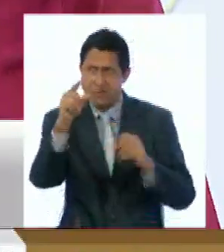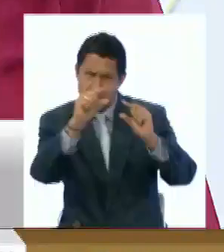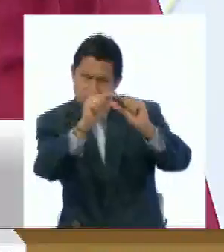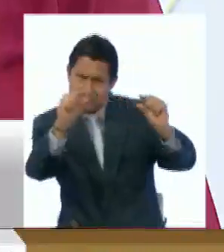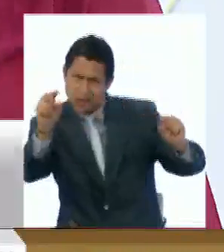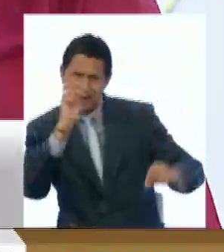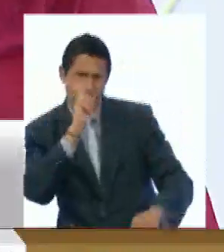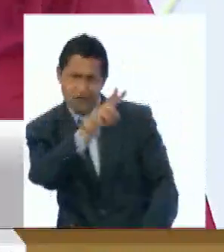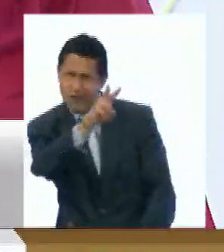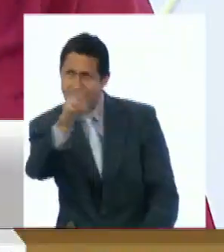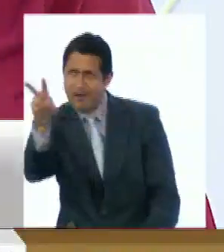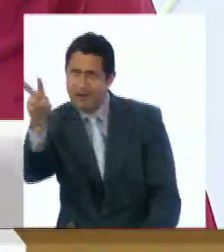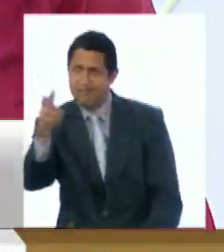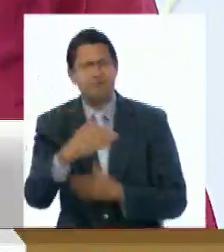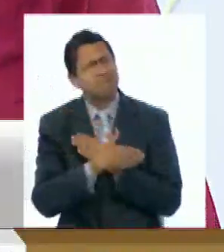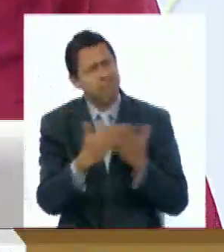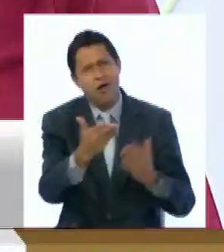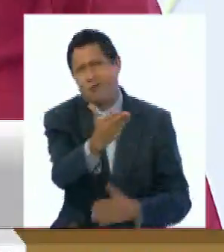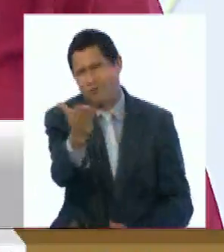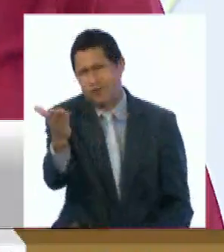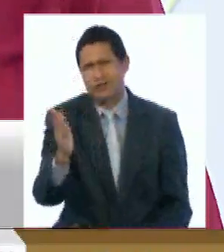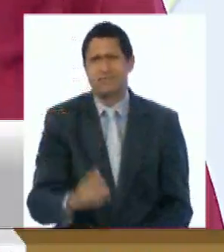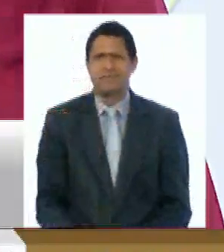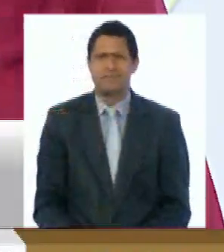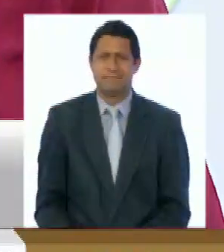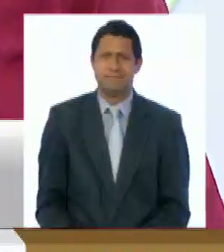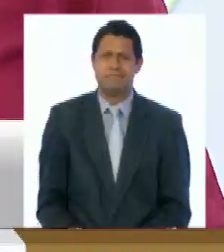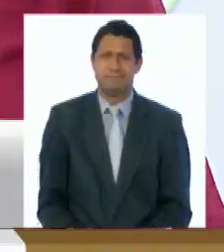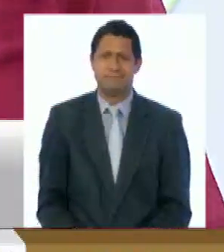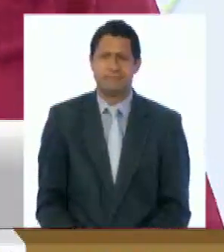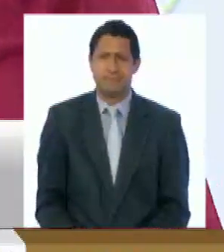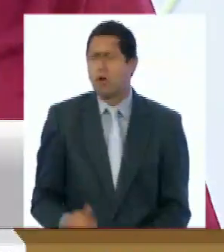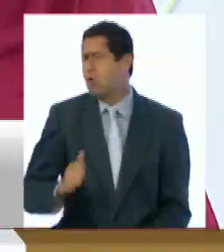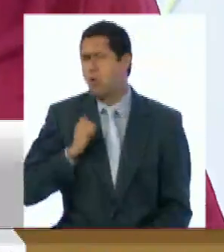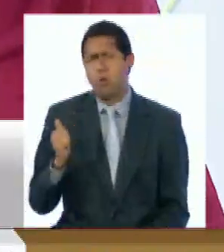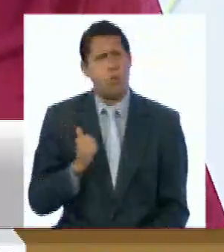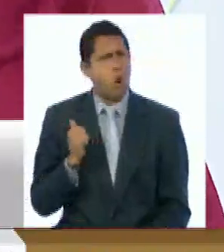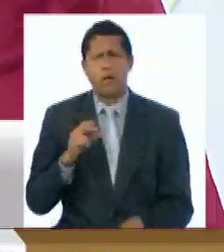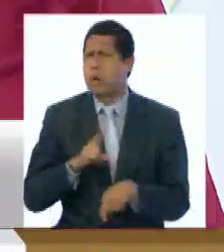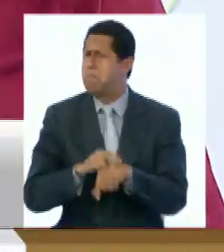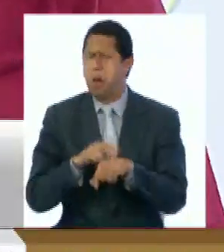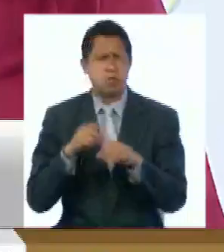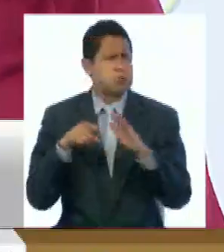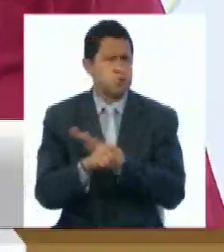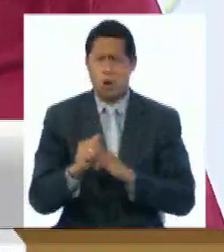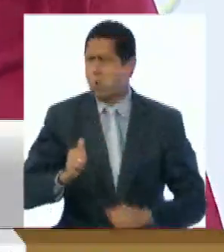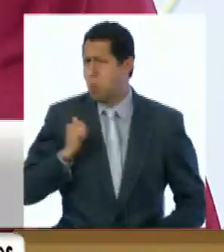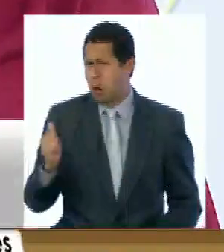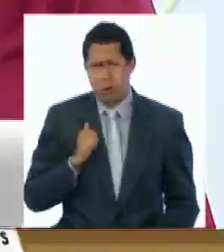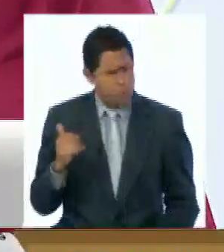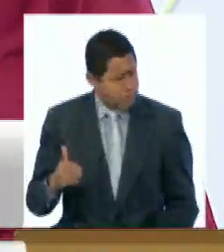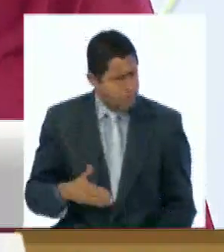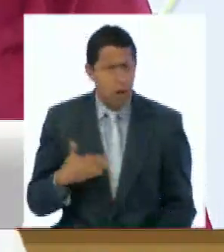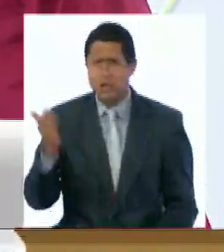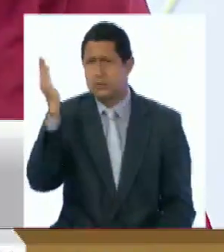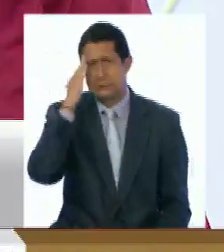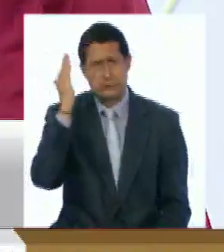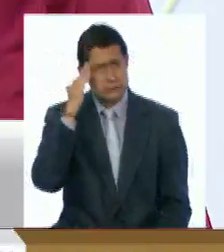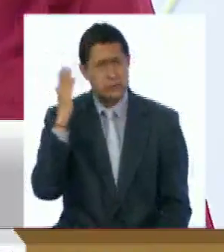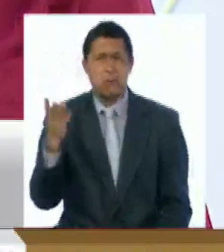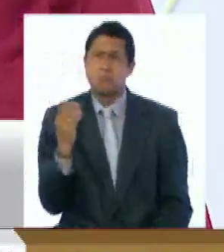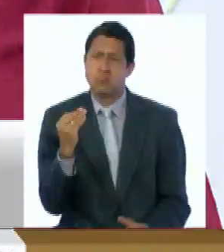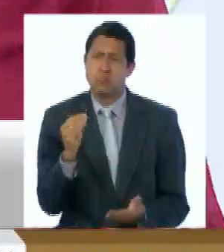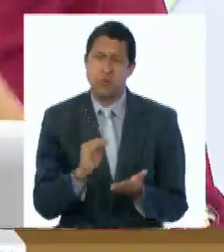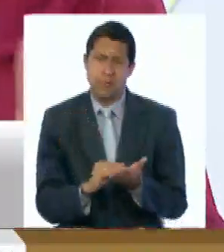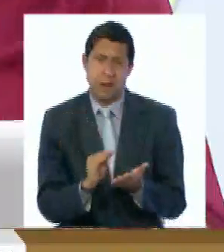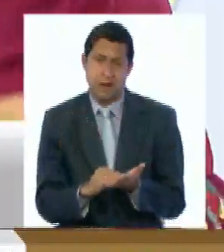en pantalla estamos a la orden pero éste pues con cualquier me médico internista también puede hacer el diagnóstico en muchos